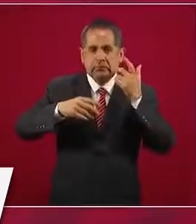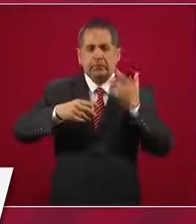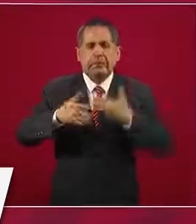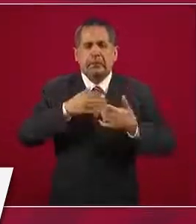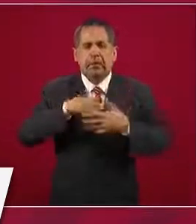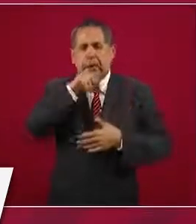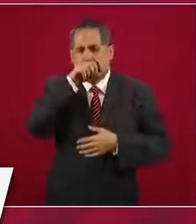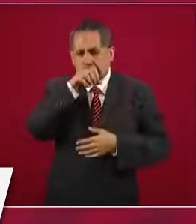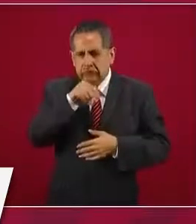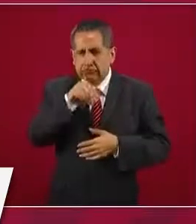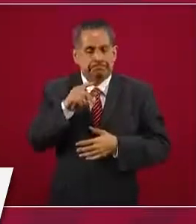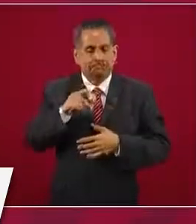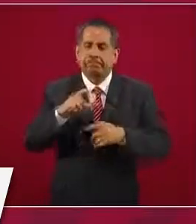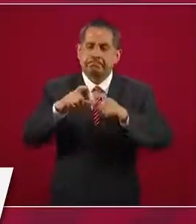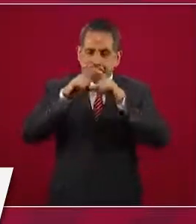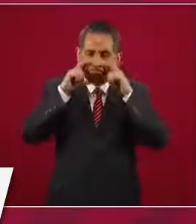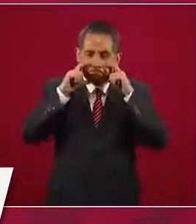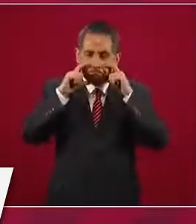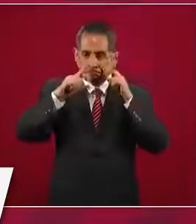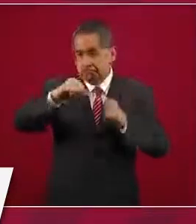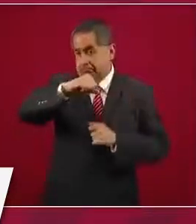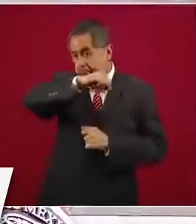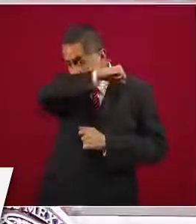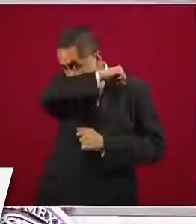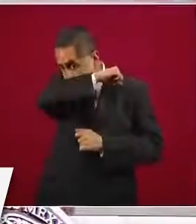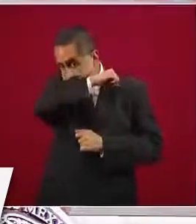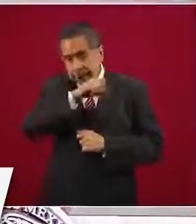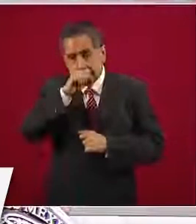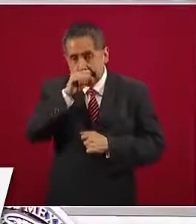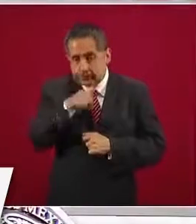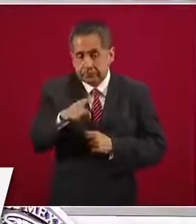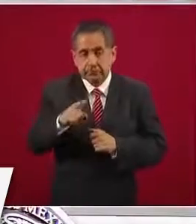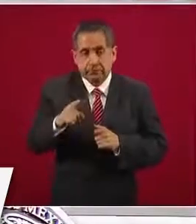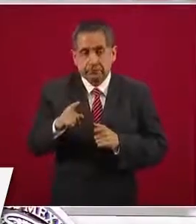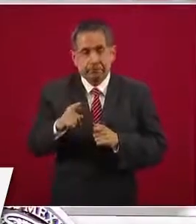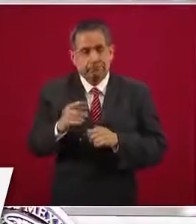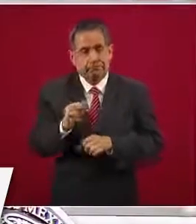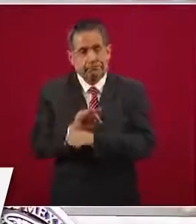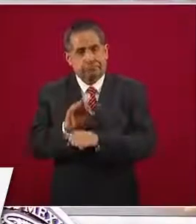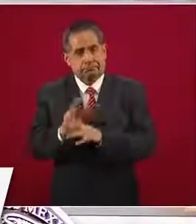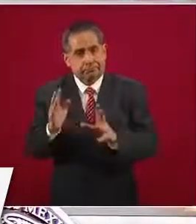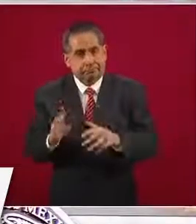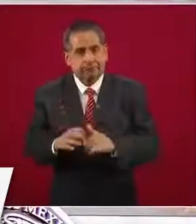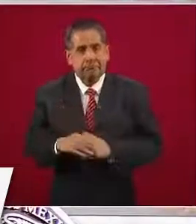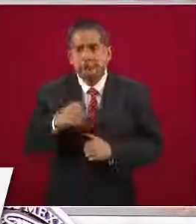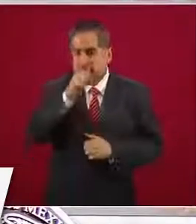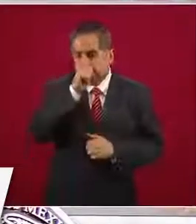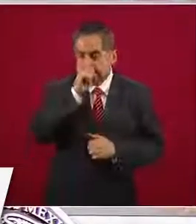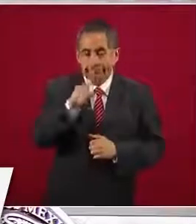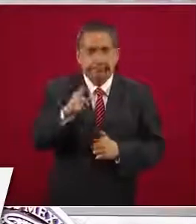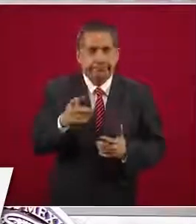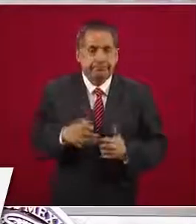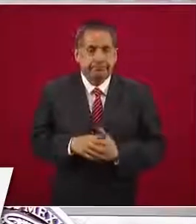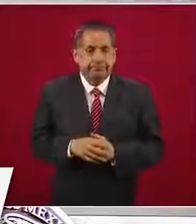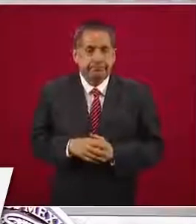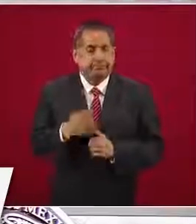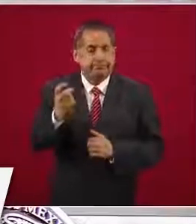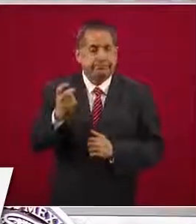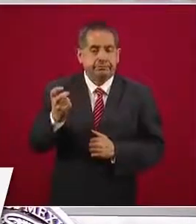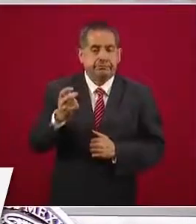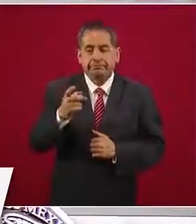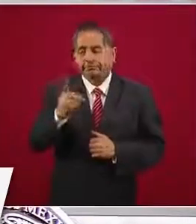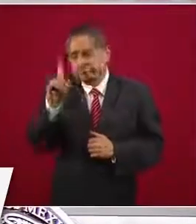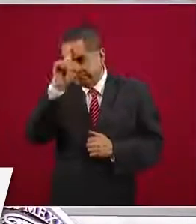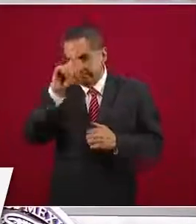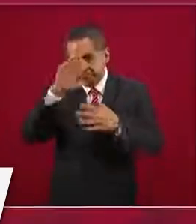con cubrebocas a su protejo mi estornudo y por eso la